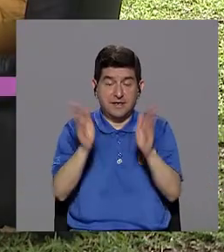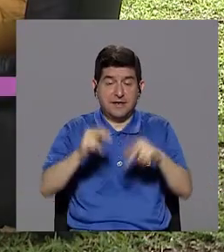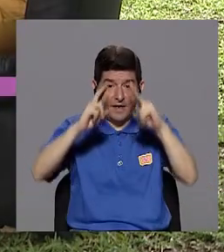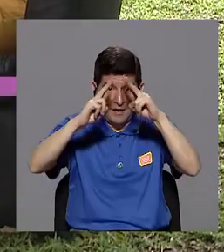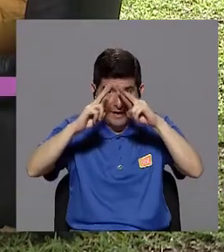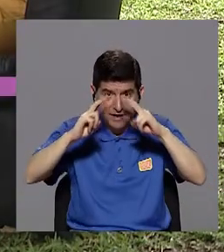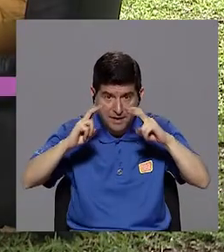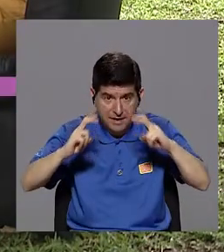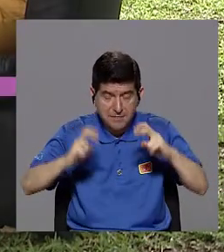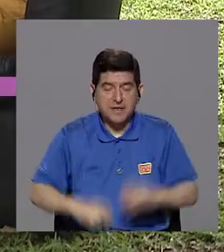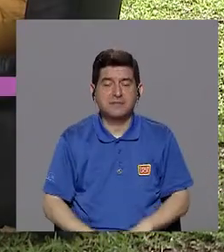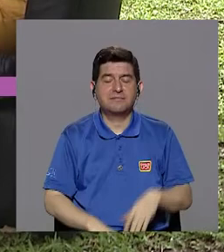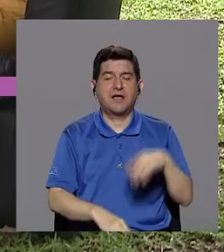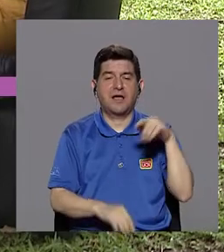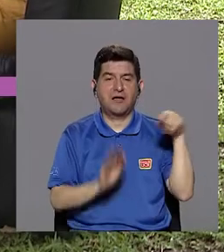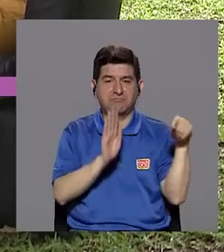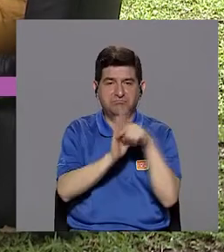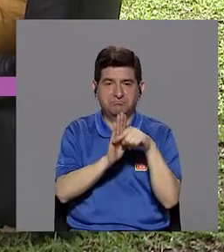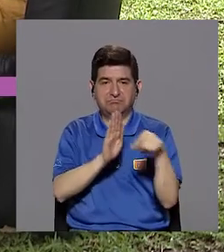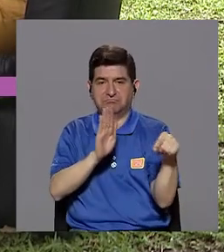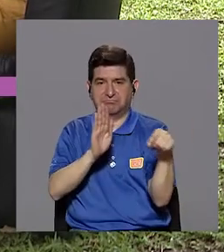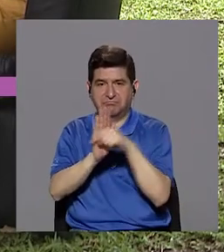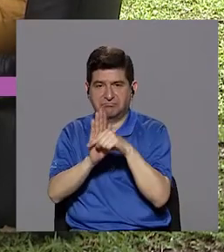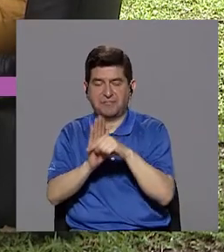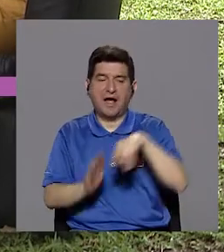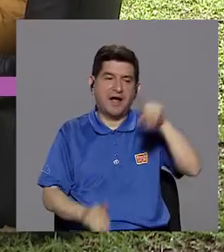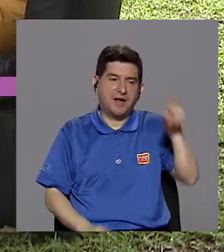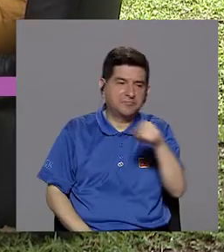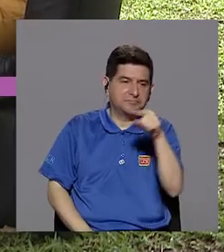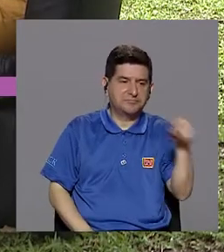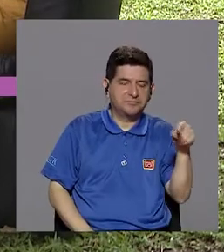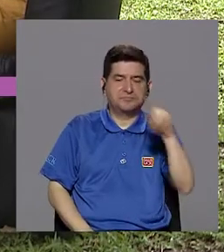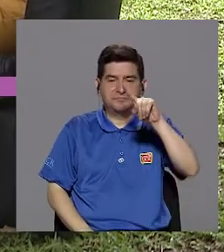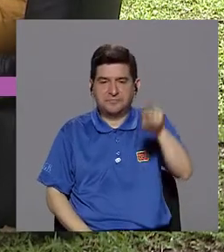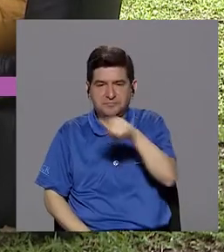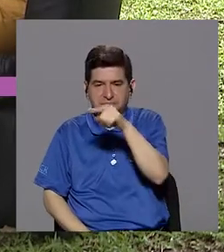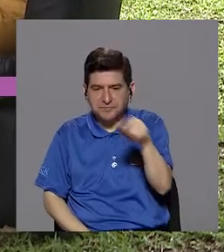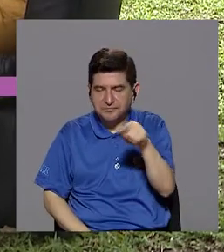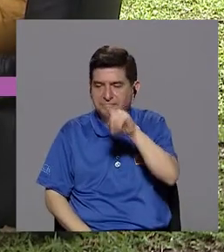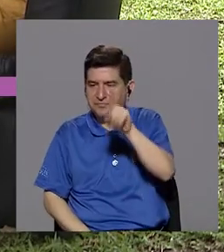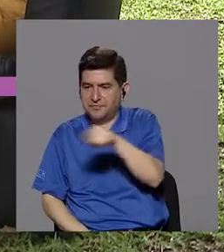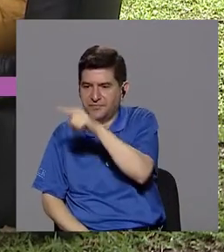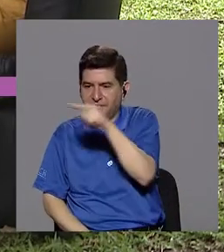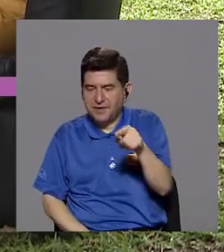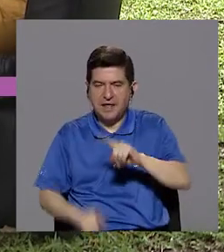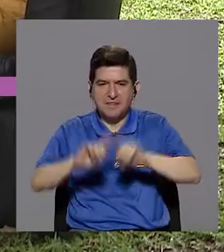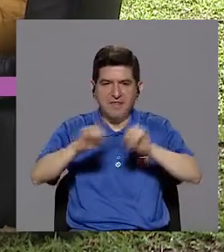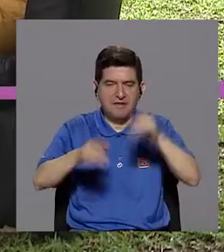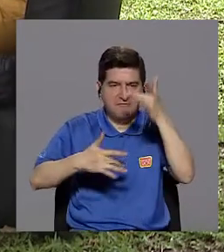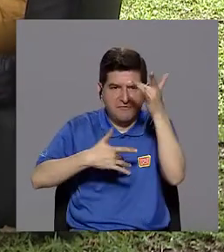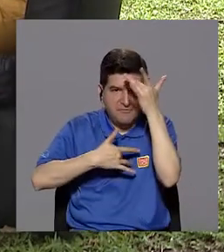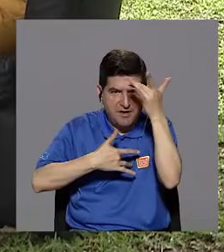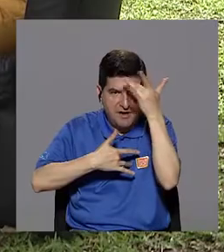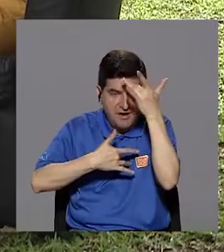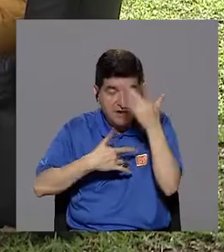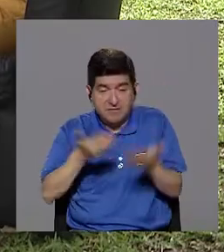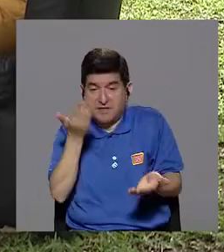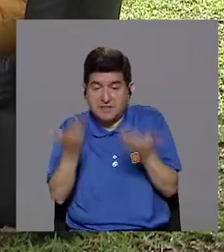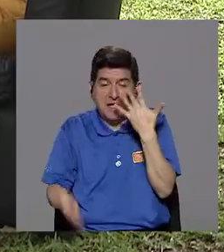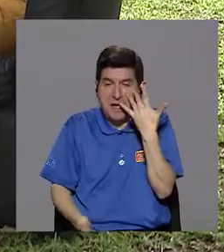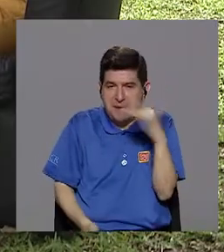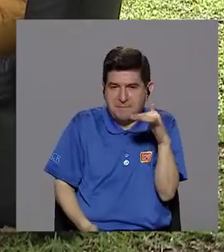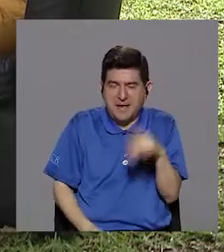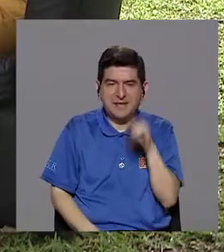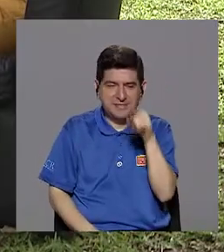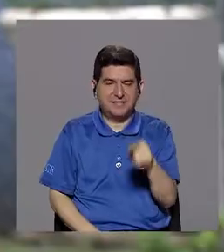pruebas van saliendo negativas y se van descartando las posibles enfermedades a las cuales se parece